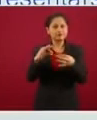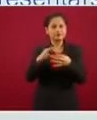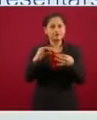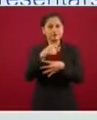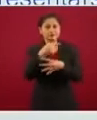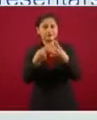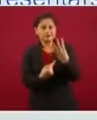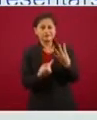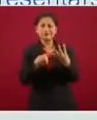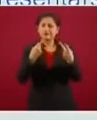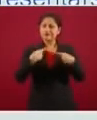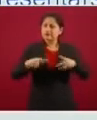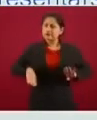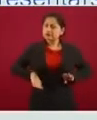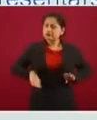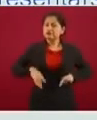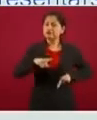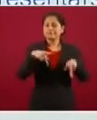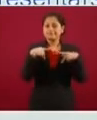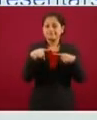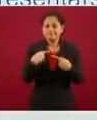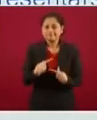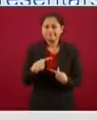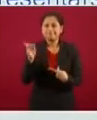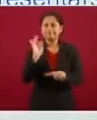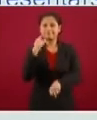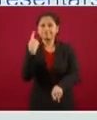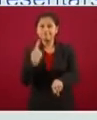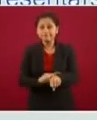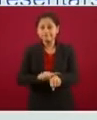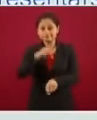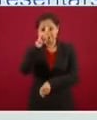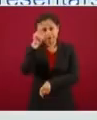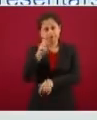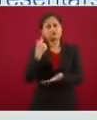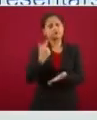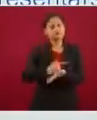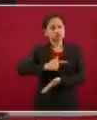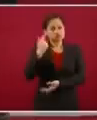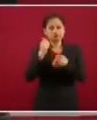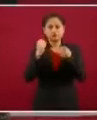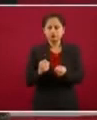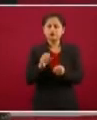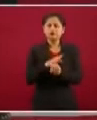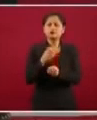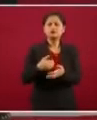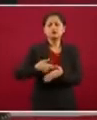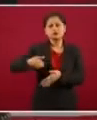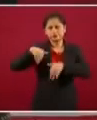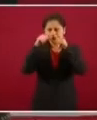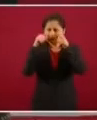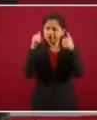más vulnerable a que la persona se complique en caso de presentar la infección por coronavirus. No lo hace